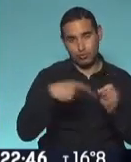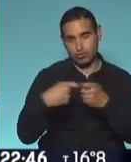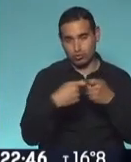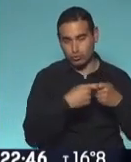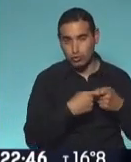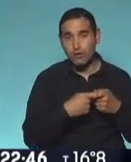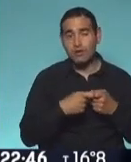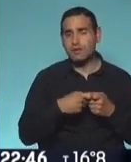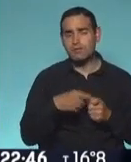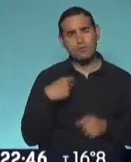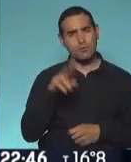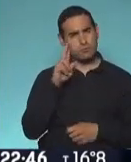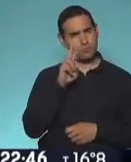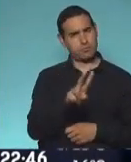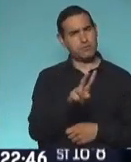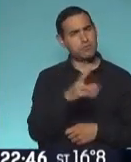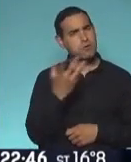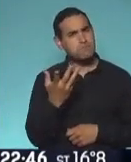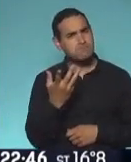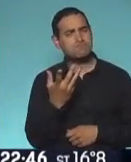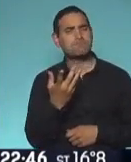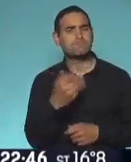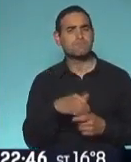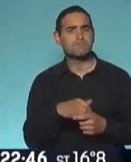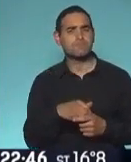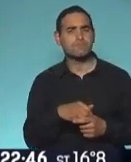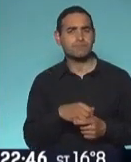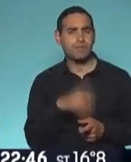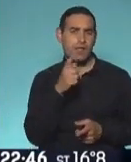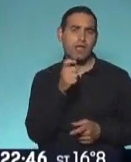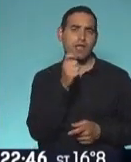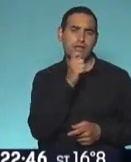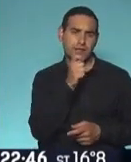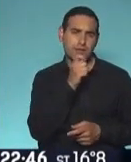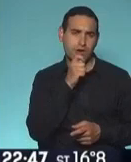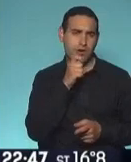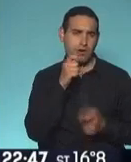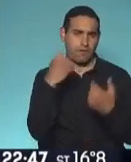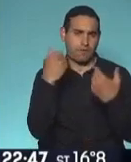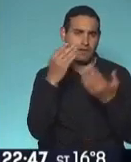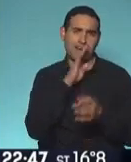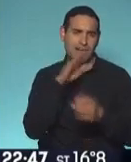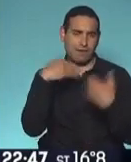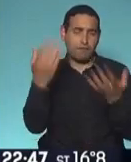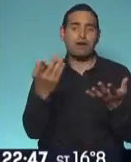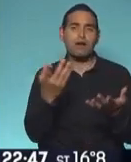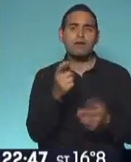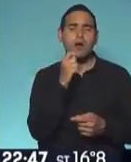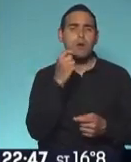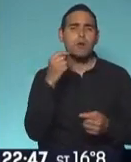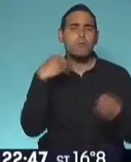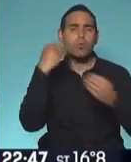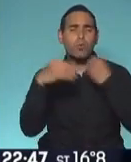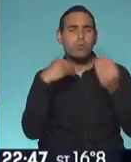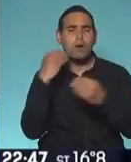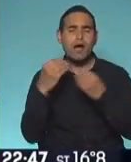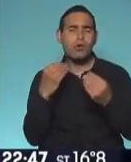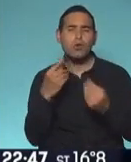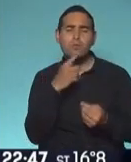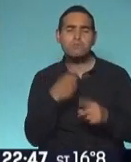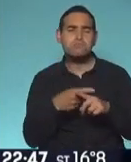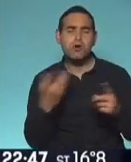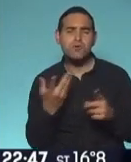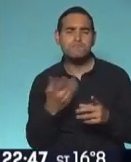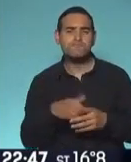e inclusive lo que se puede recoger de algunos medios fuera de Israel, es la preocupación por lo que se ve